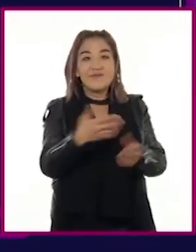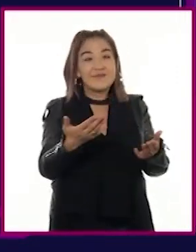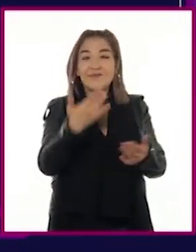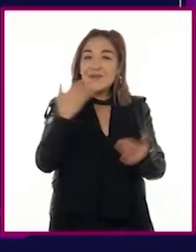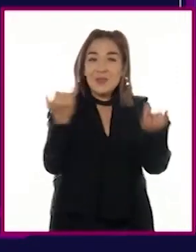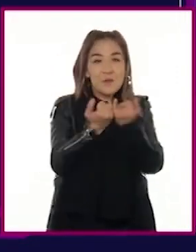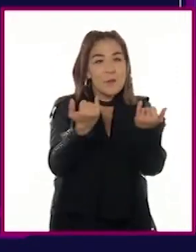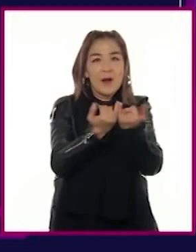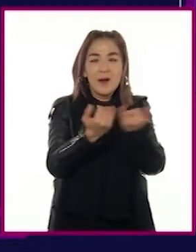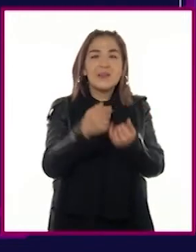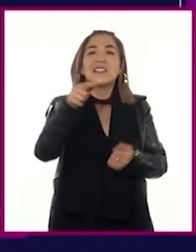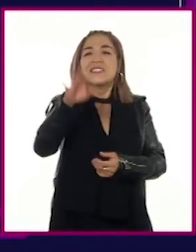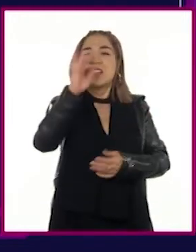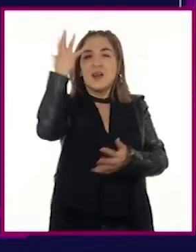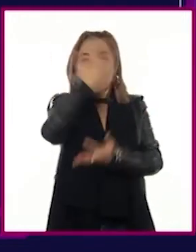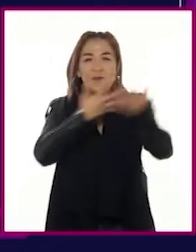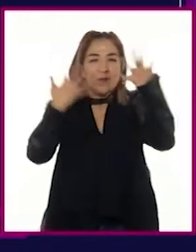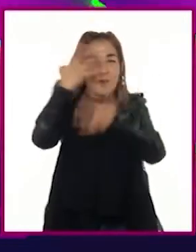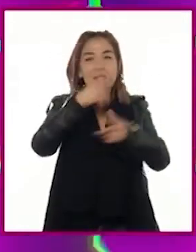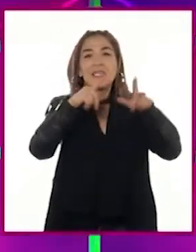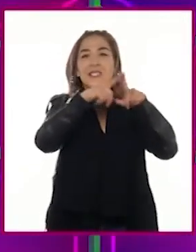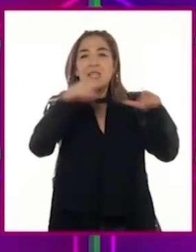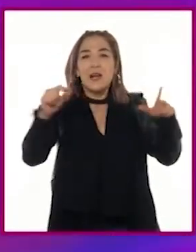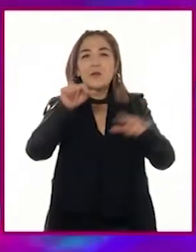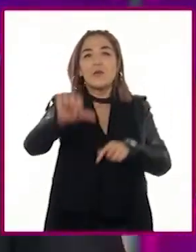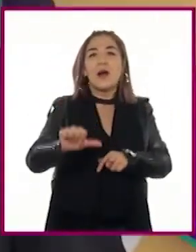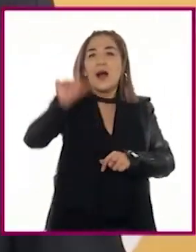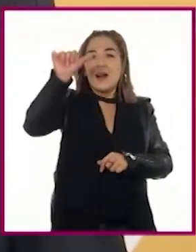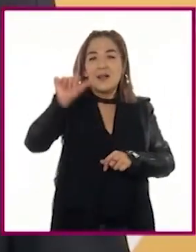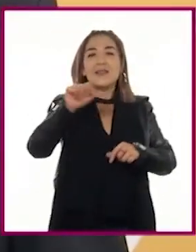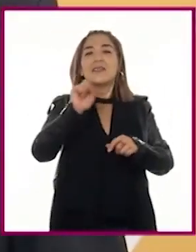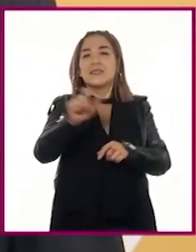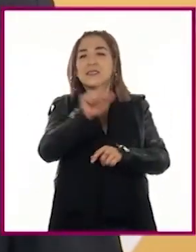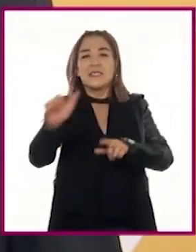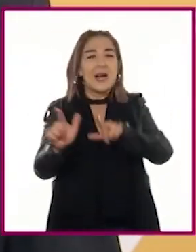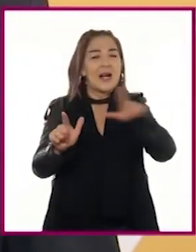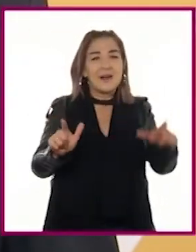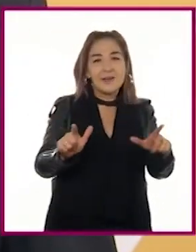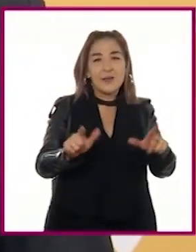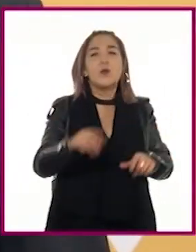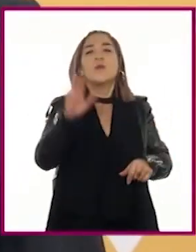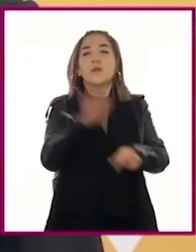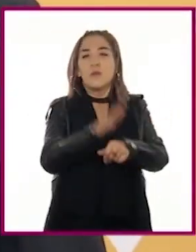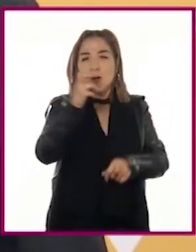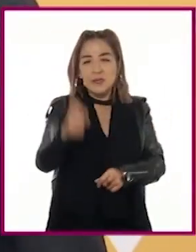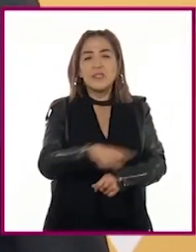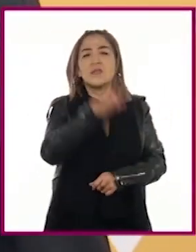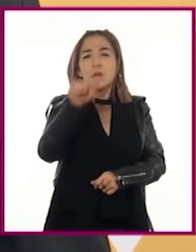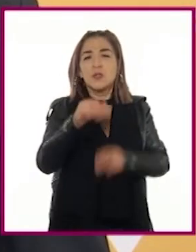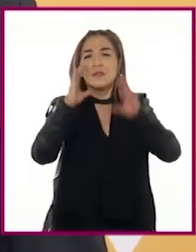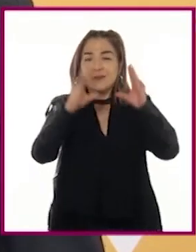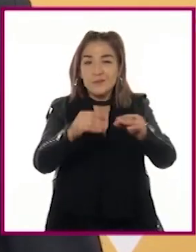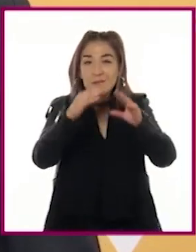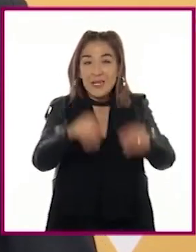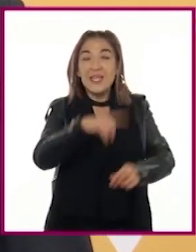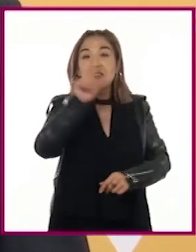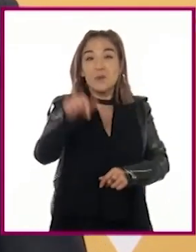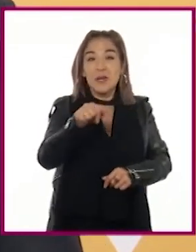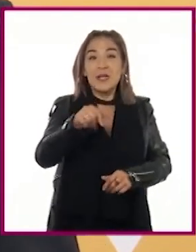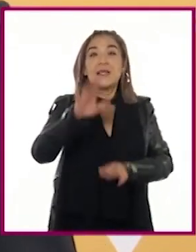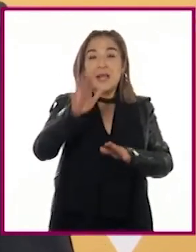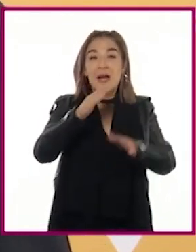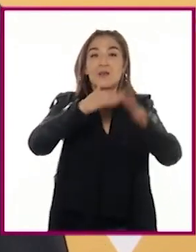puede confundir la altura de un triángulo con uno de sus lados. Por ello, en grados superiores, los errores no se deben siempre